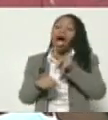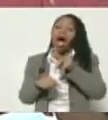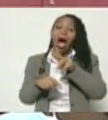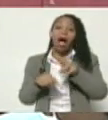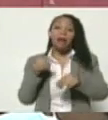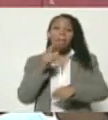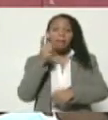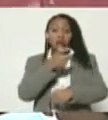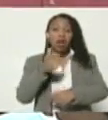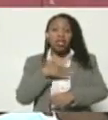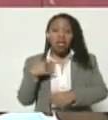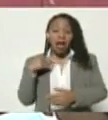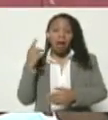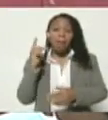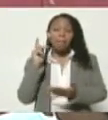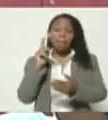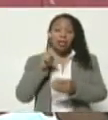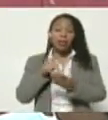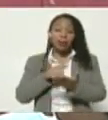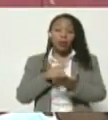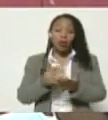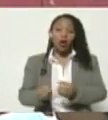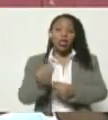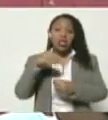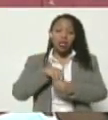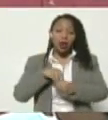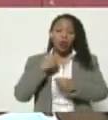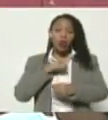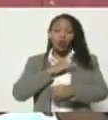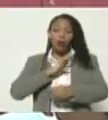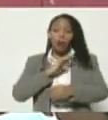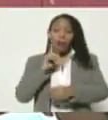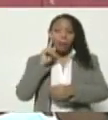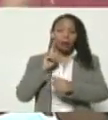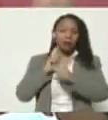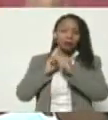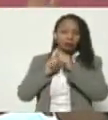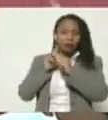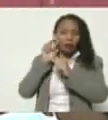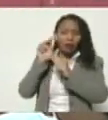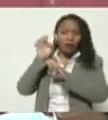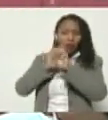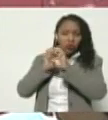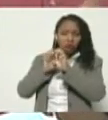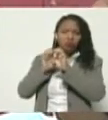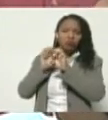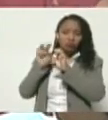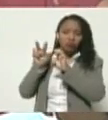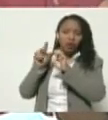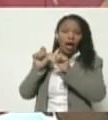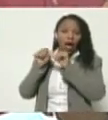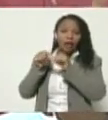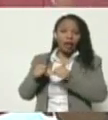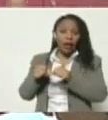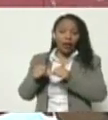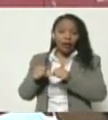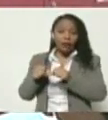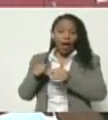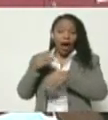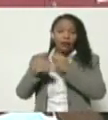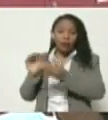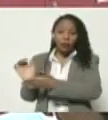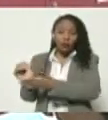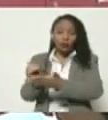quiere participar en un proceso interno nuestro. Para medirse, pues, ahora. ¿Por qué? Porque ahí queda, fíjense, agarramos todos